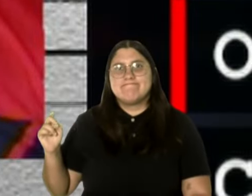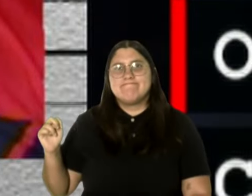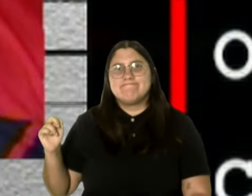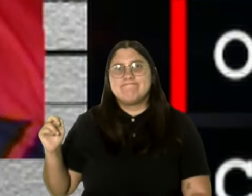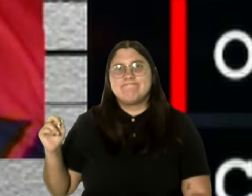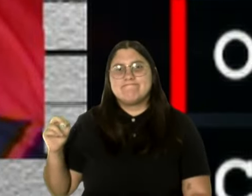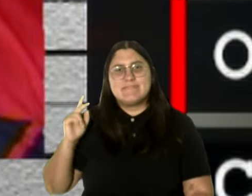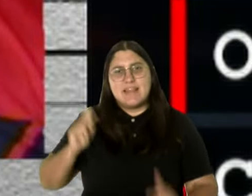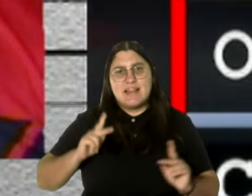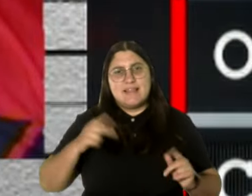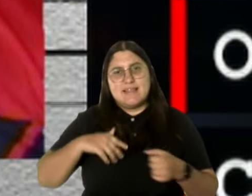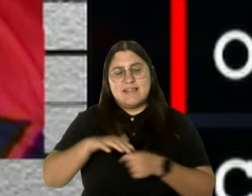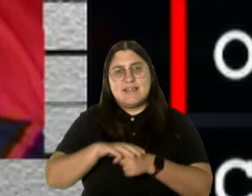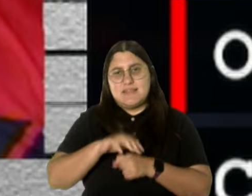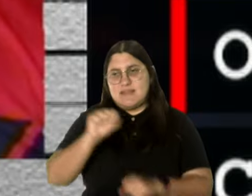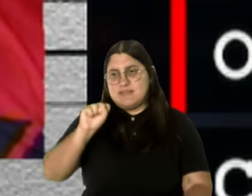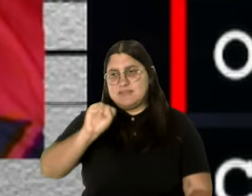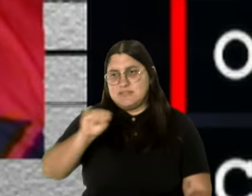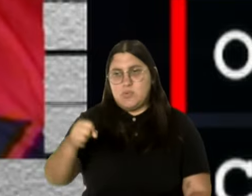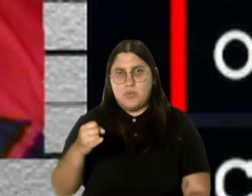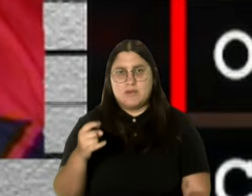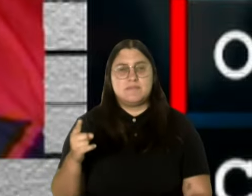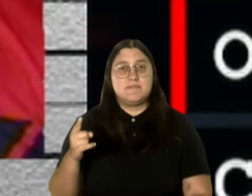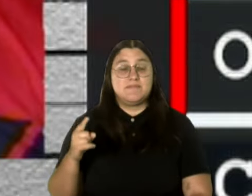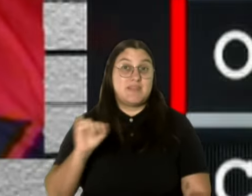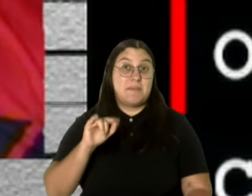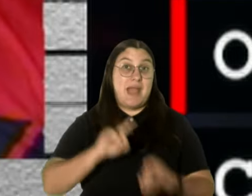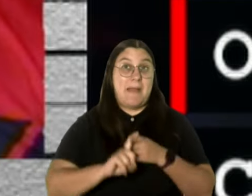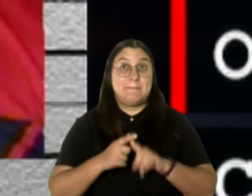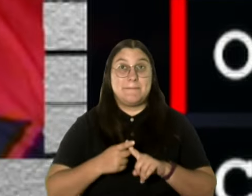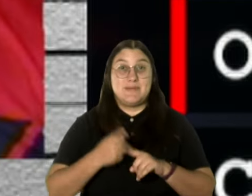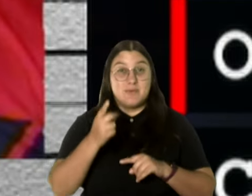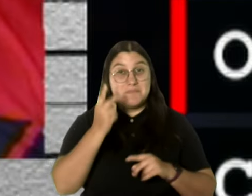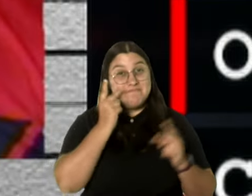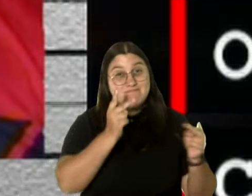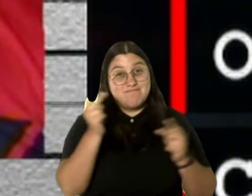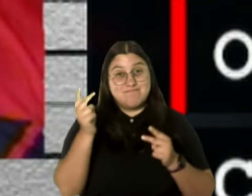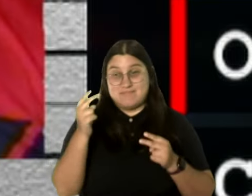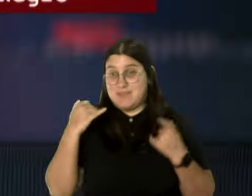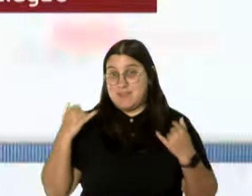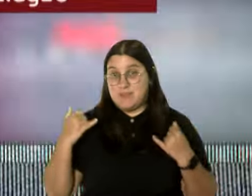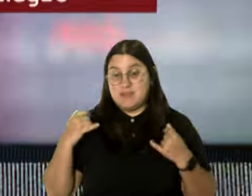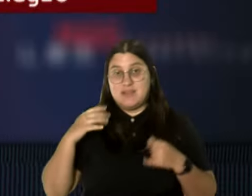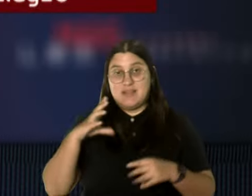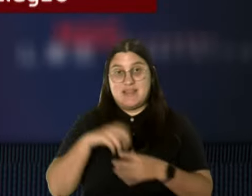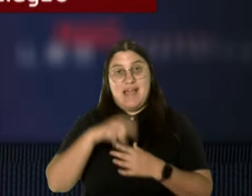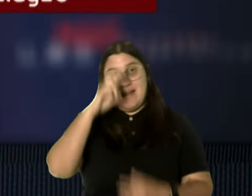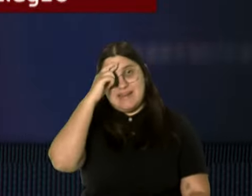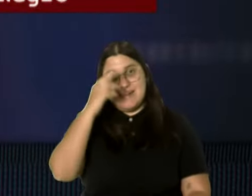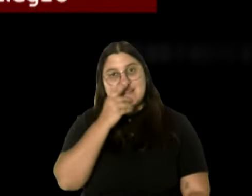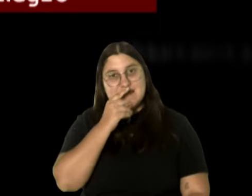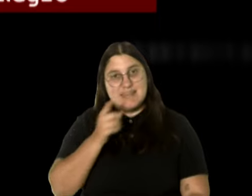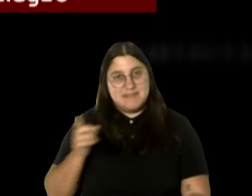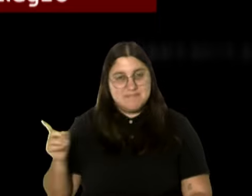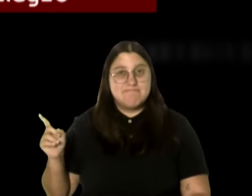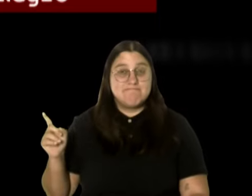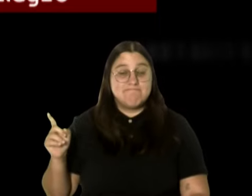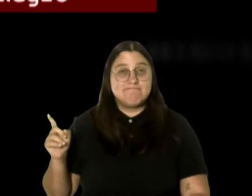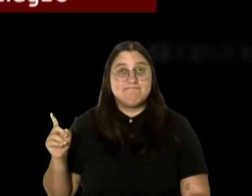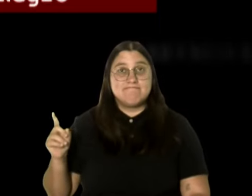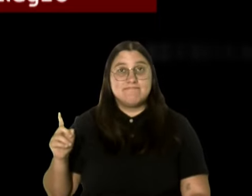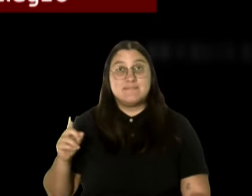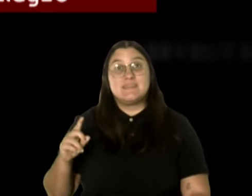la gente que vive en el área de San Juan y los buenos amigos allá que nos están viendo en estos momentos también en la República Dominicana. Este individuo